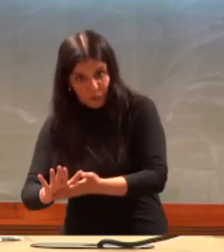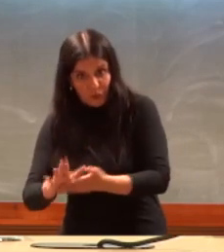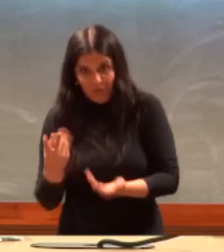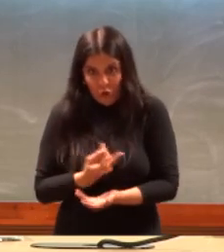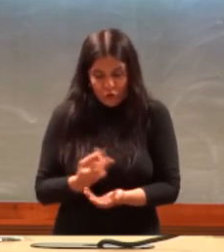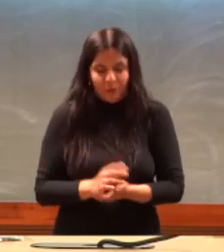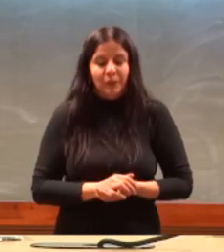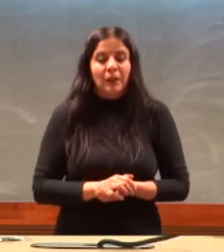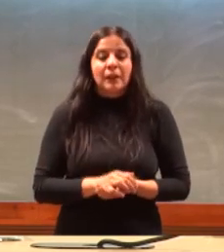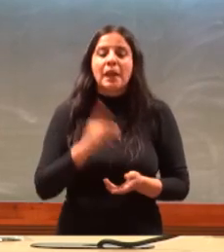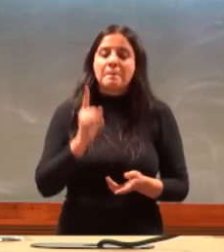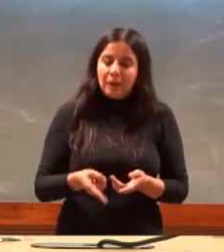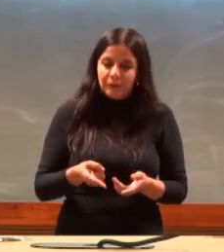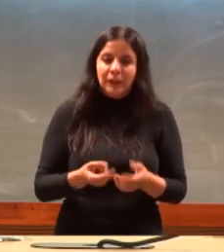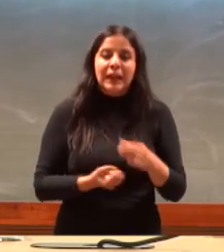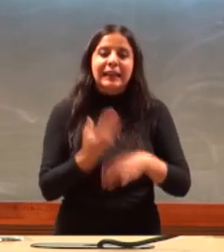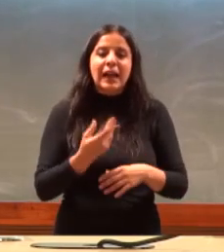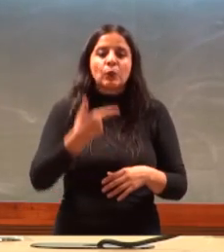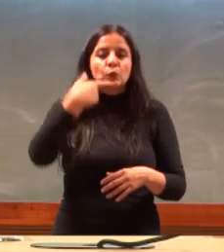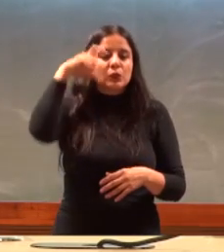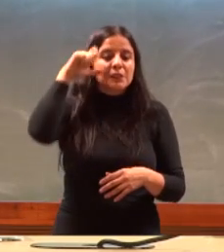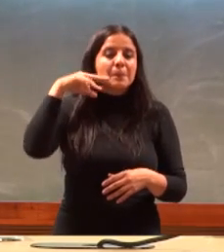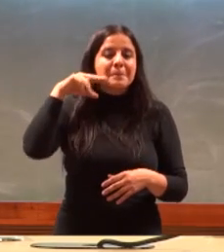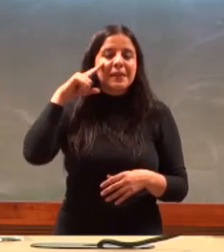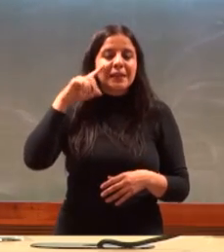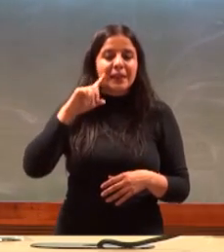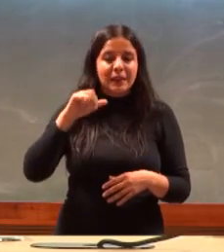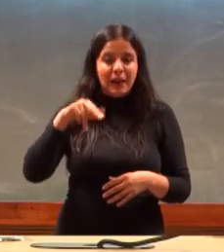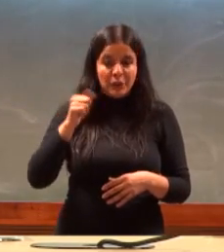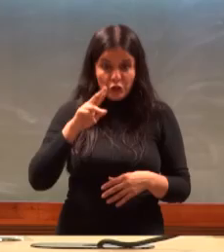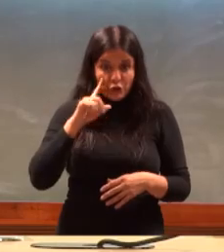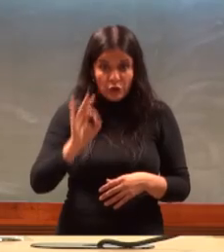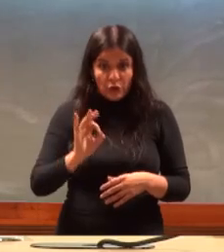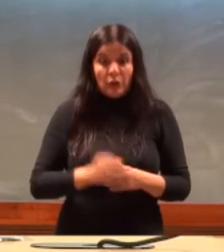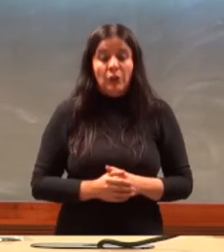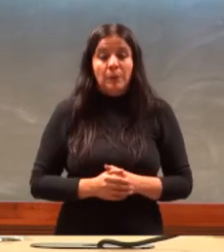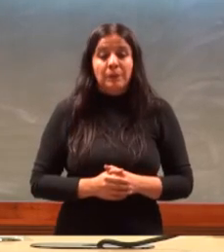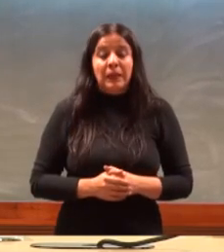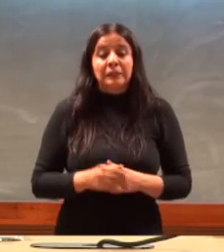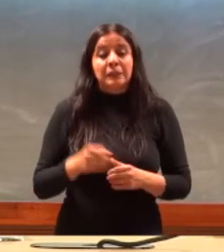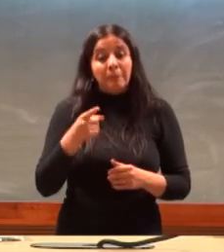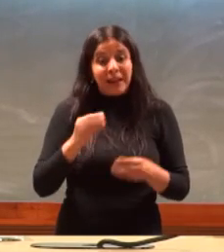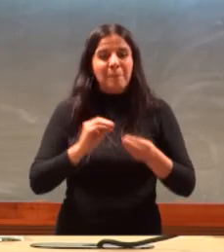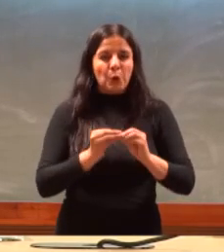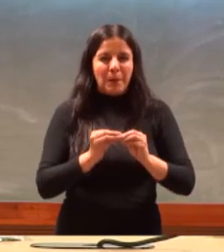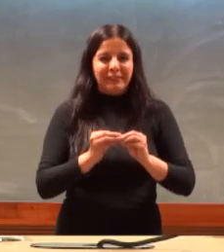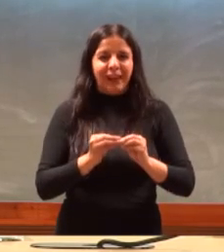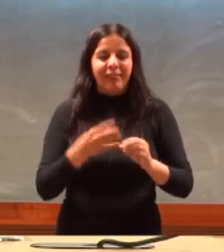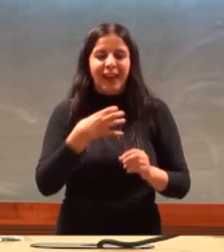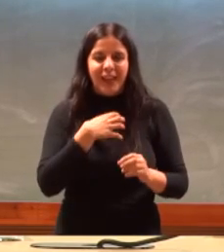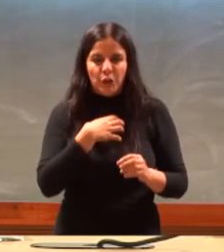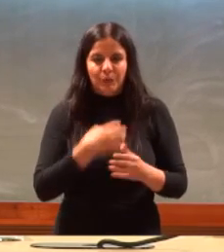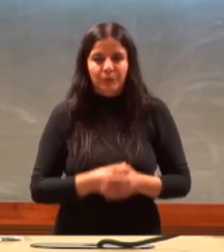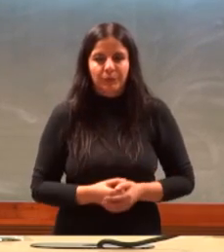también es crear un seminario de carácter permanente destinado a la problemática de género y